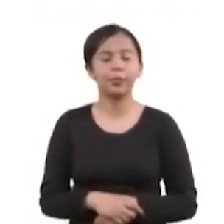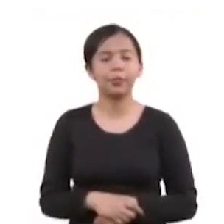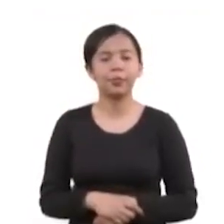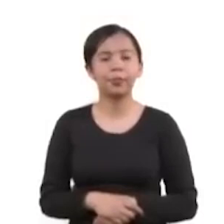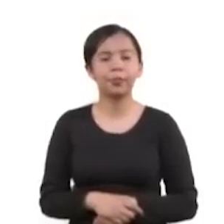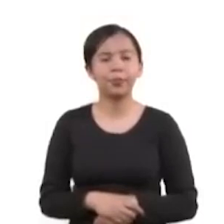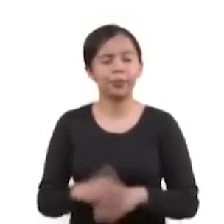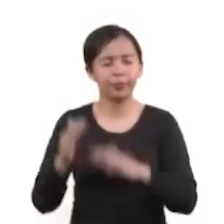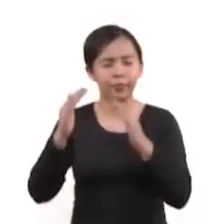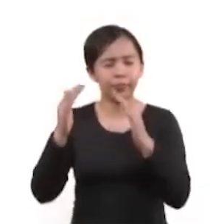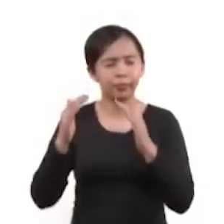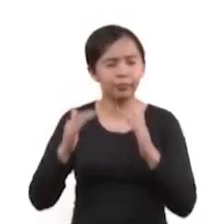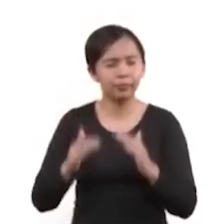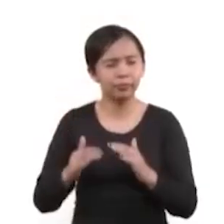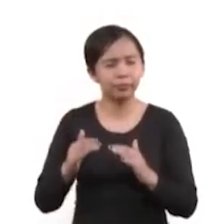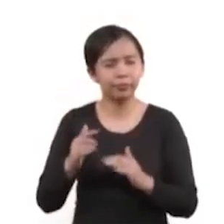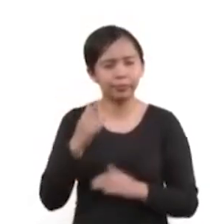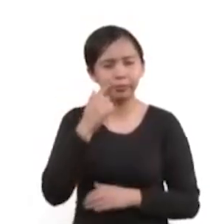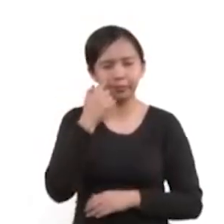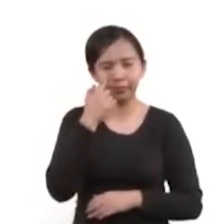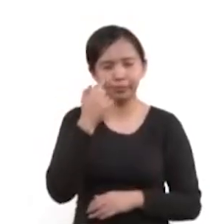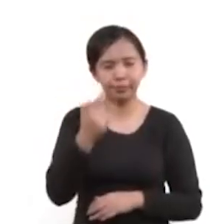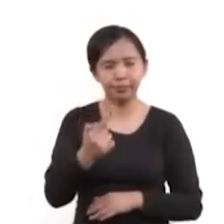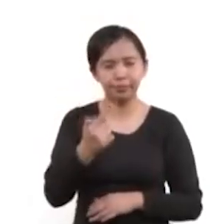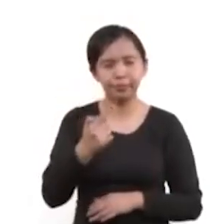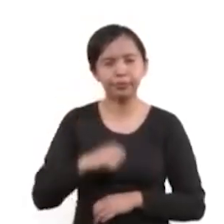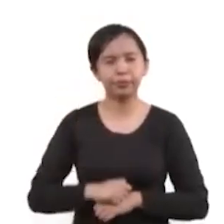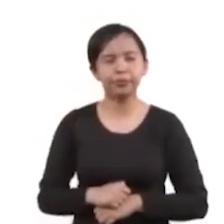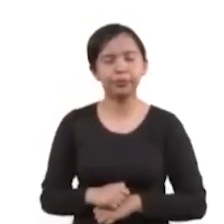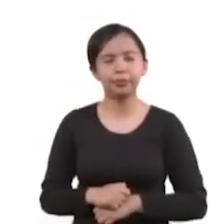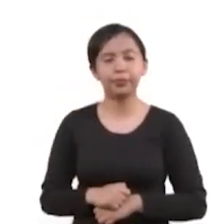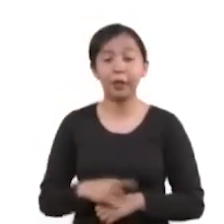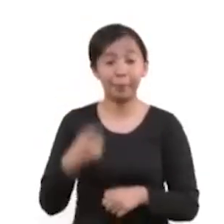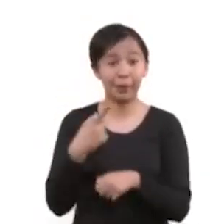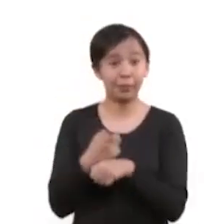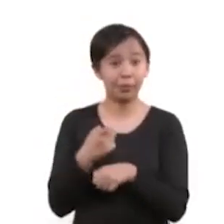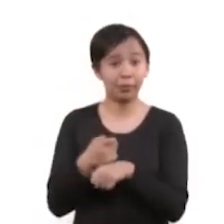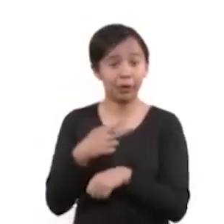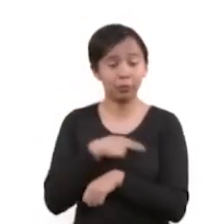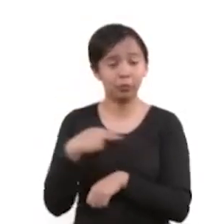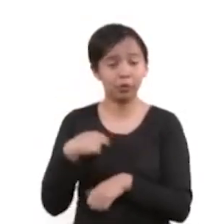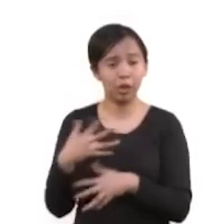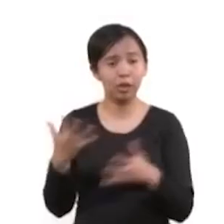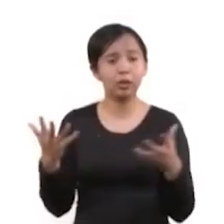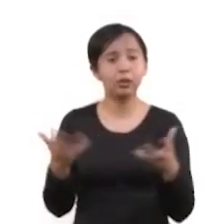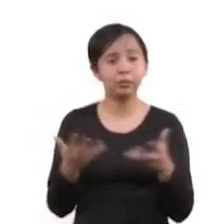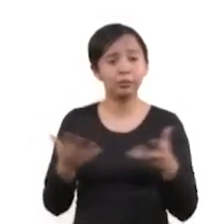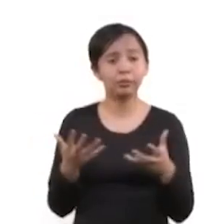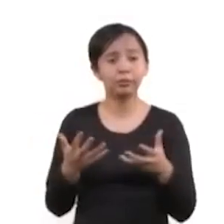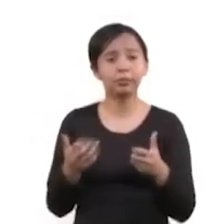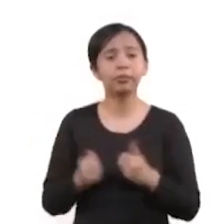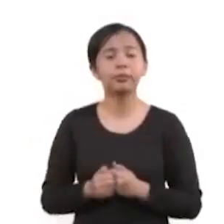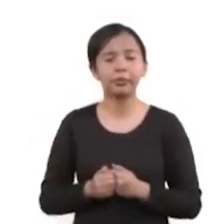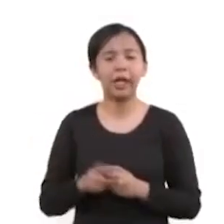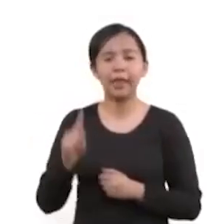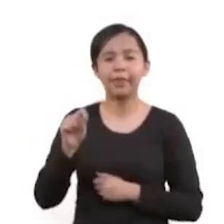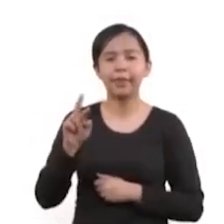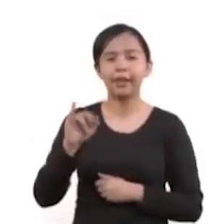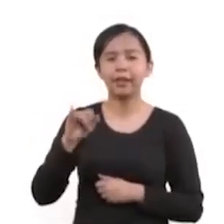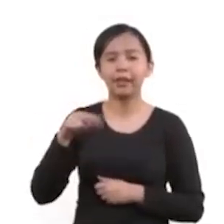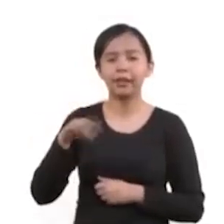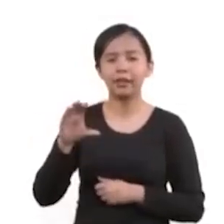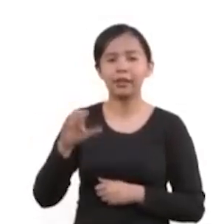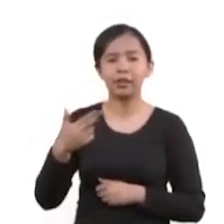Perdí la imagen. Bueno, lo primero que hacemos es, hacemos estas trincheras que se ven